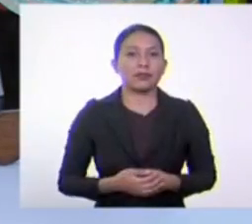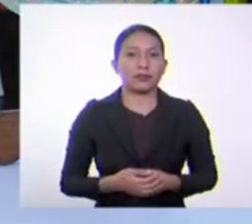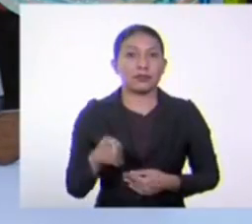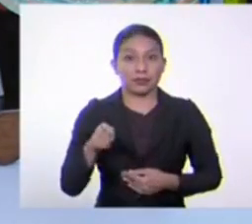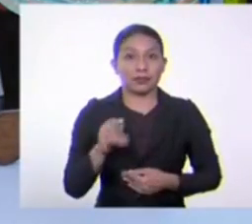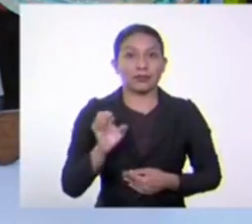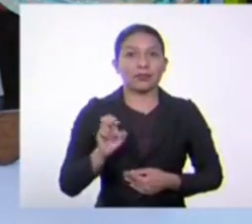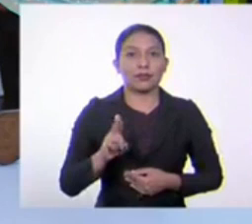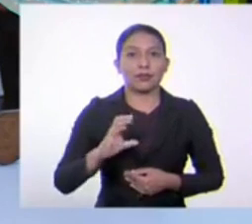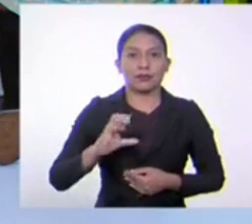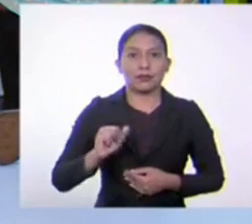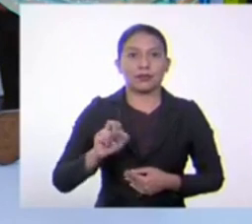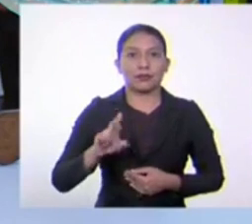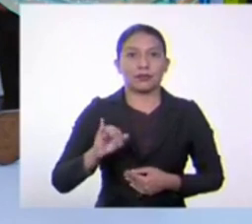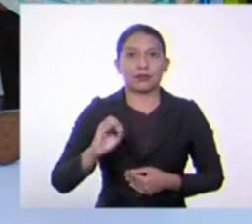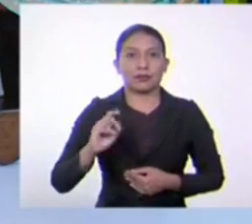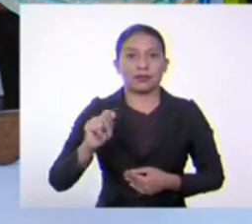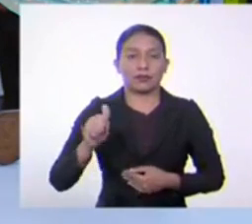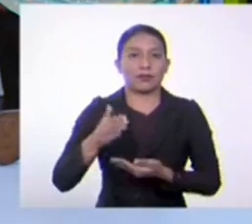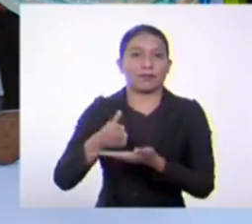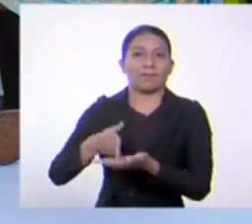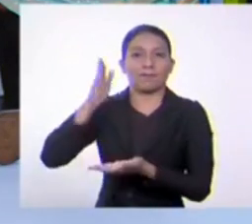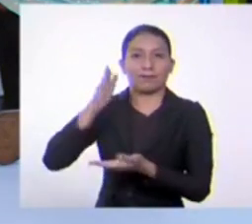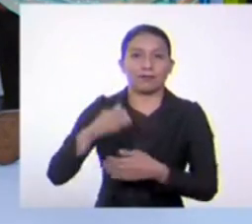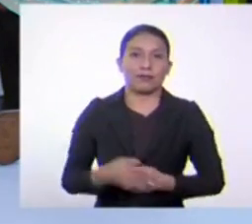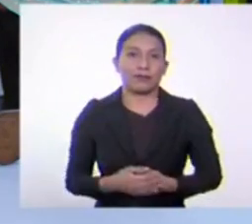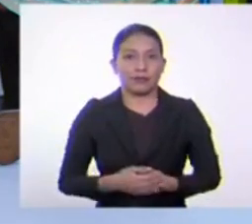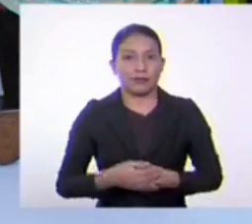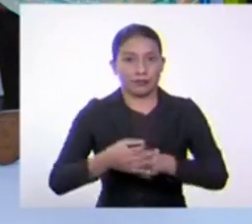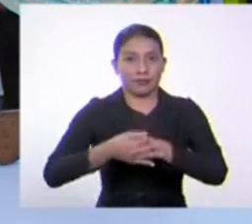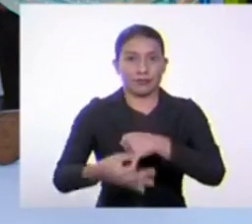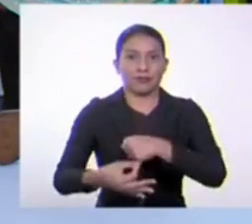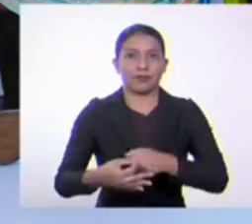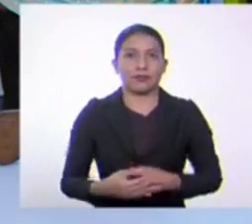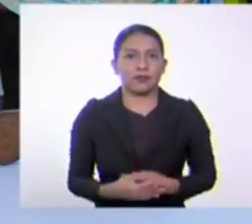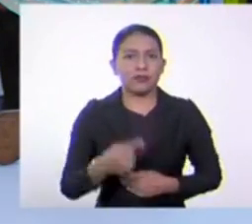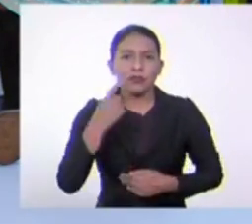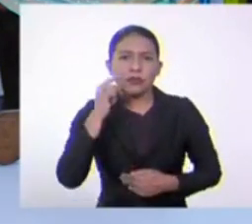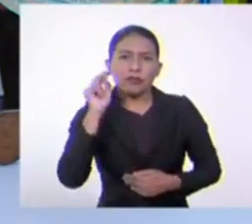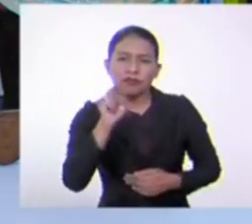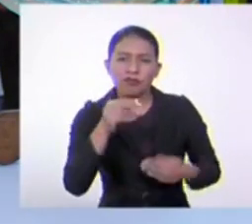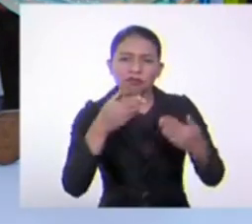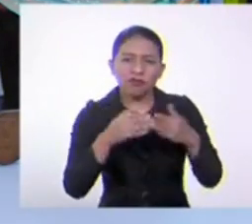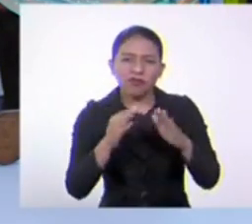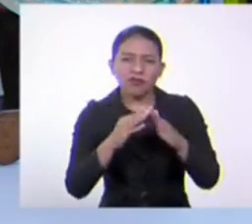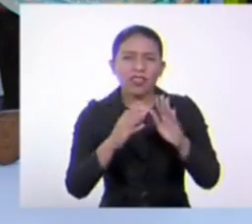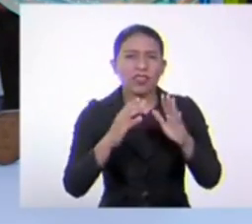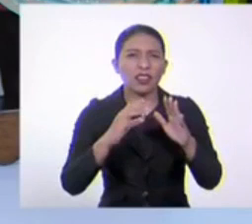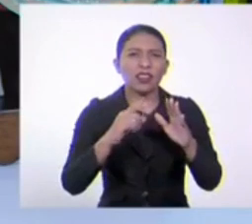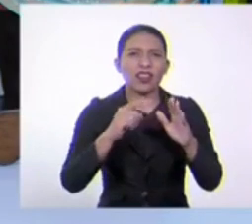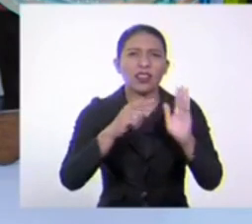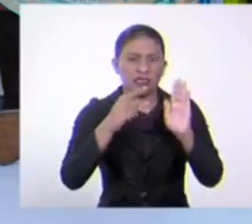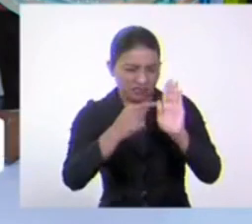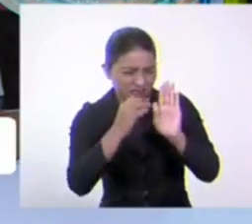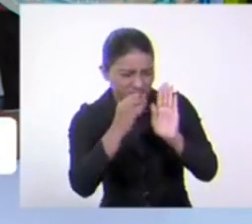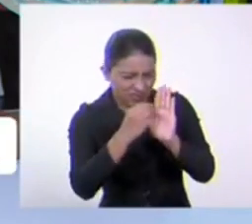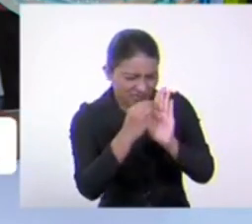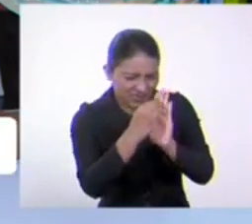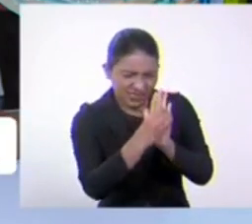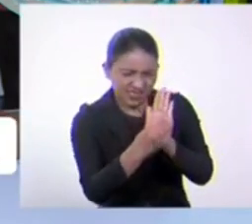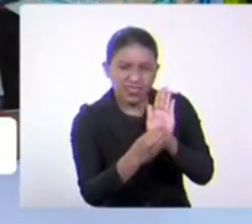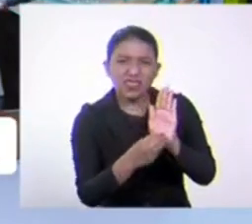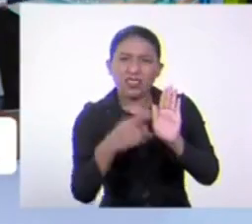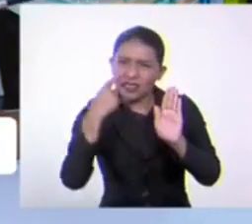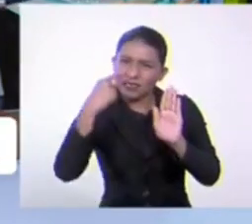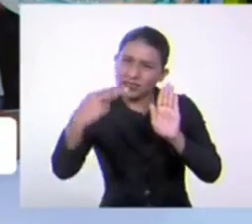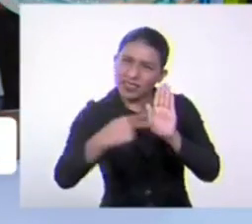eucariota animal. Como podemos observar, los distintos corpúsculos y las distintas canales que se muestran